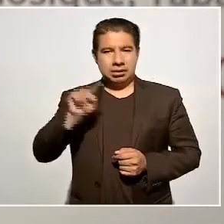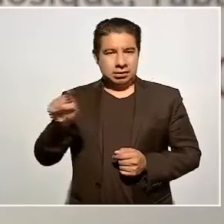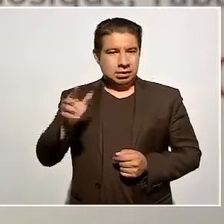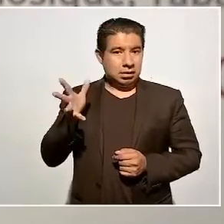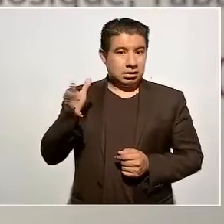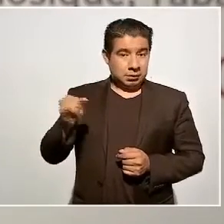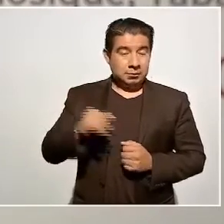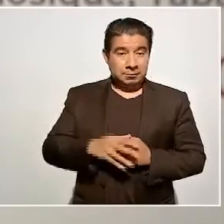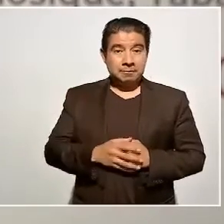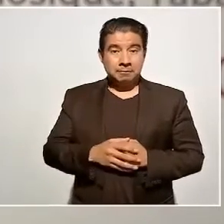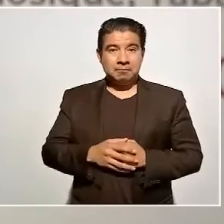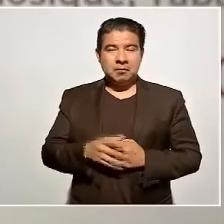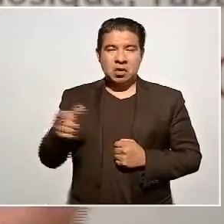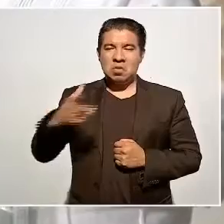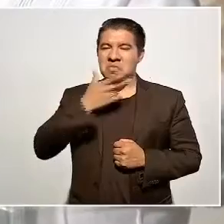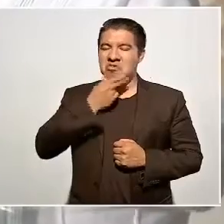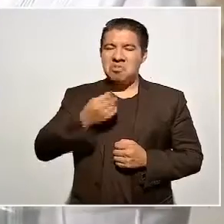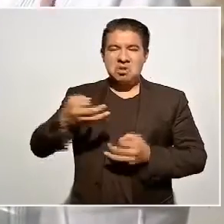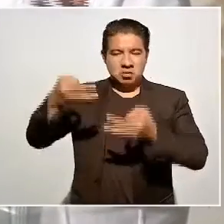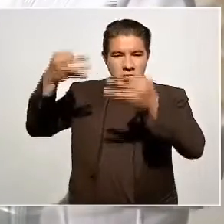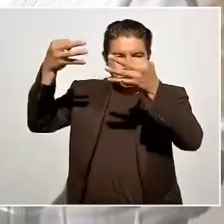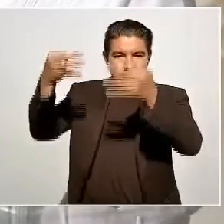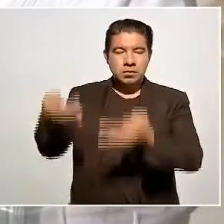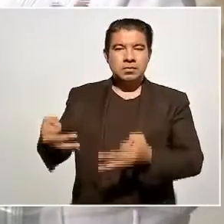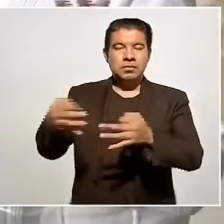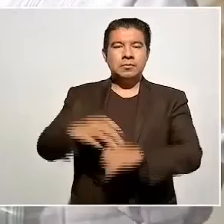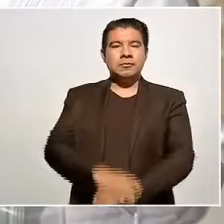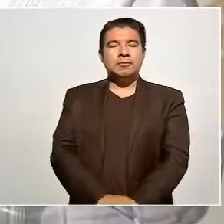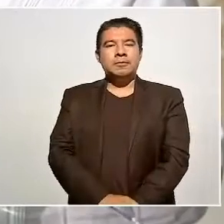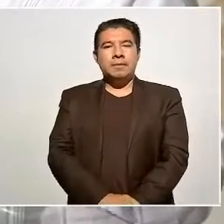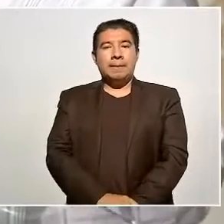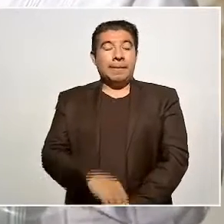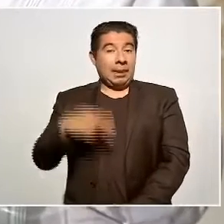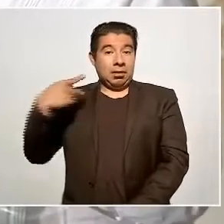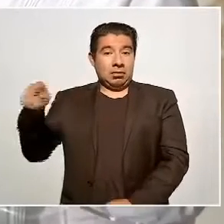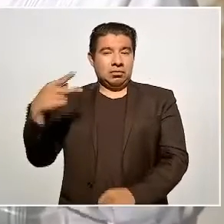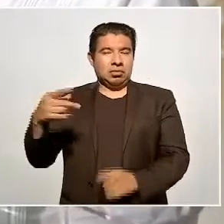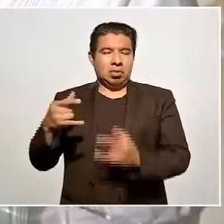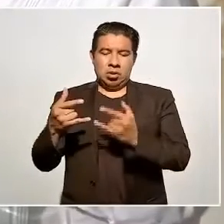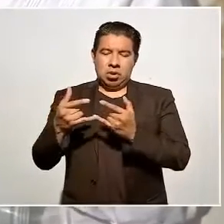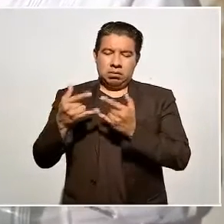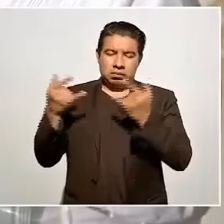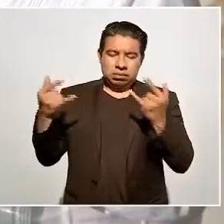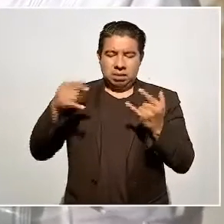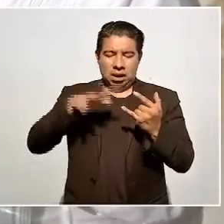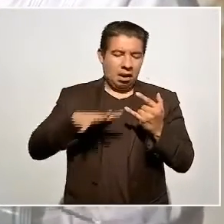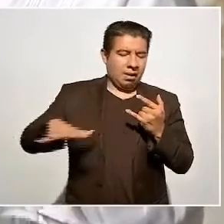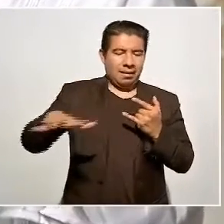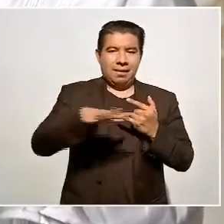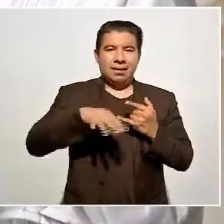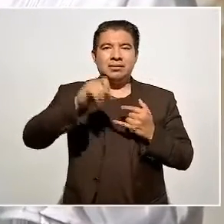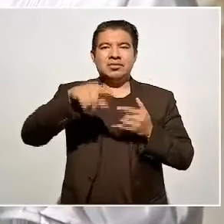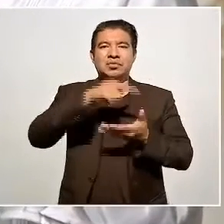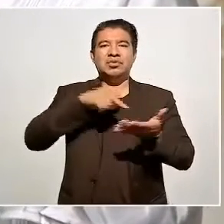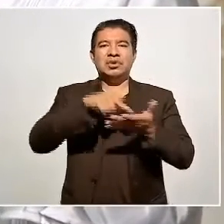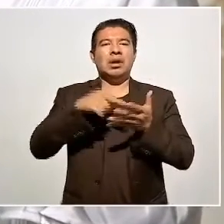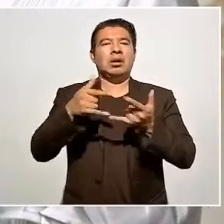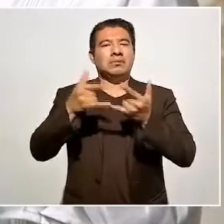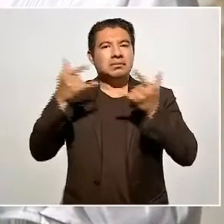Decía que está lleno de historia este municipio.